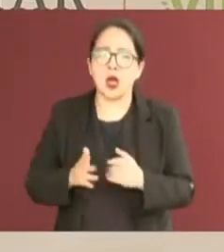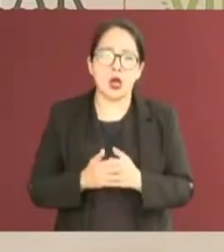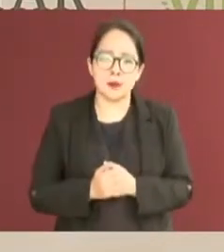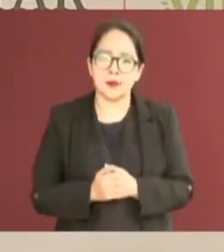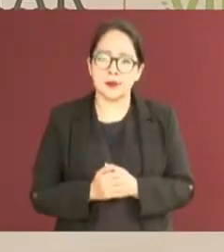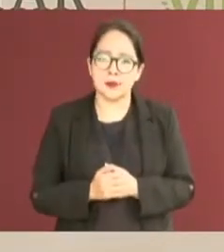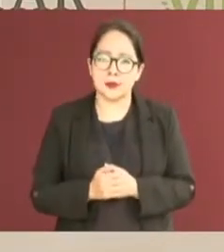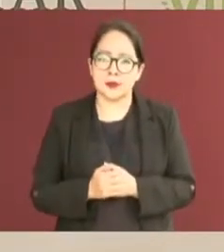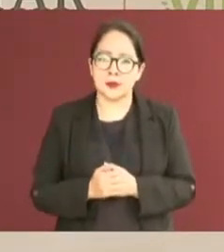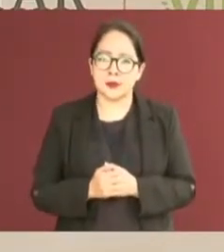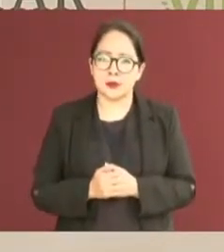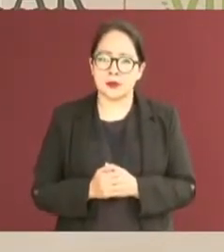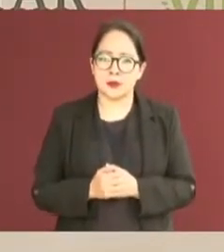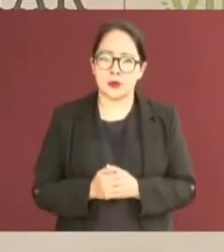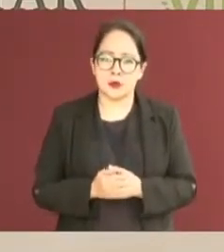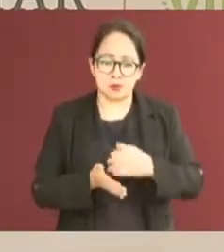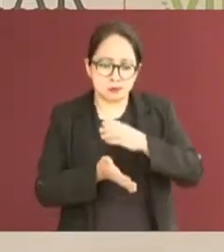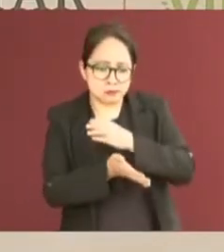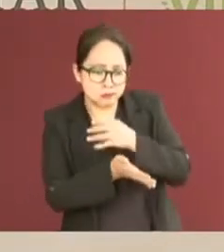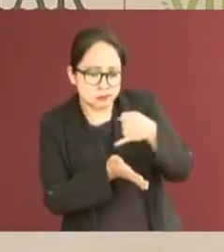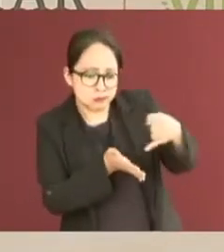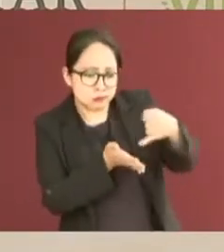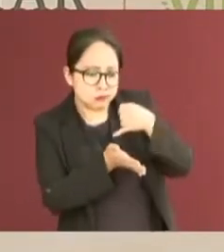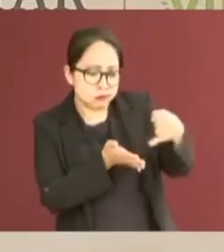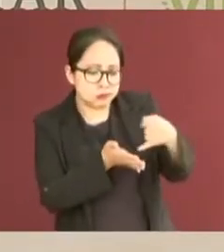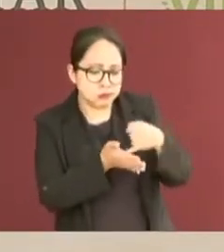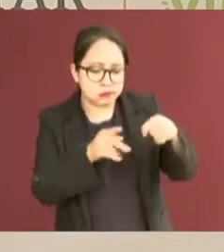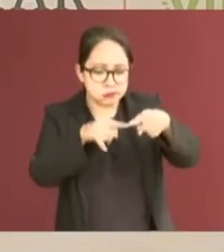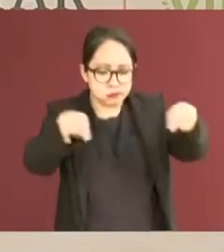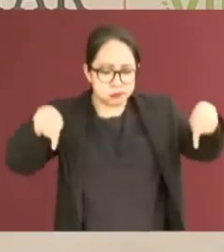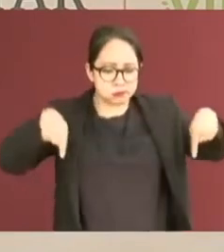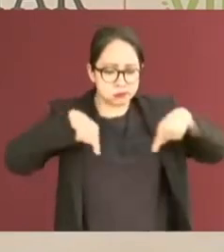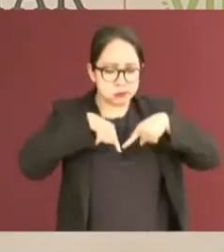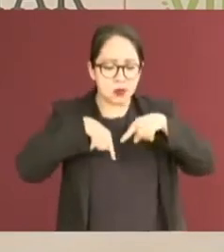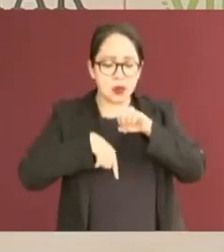cultivando las parcelas ejidales.